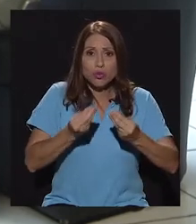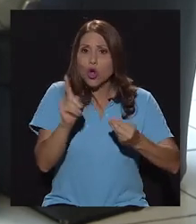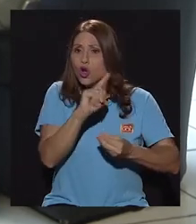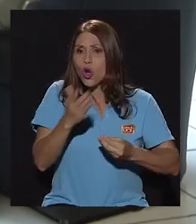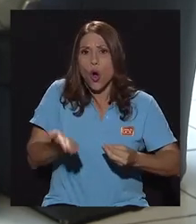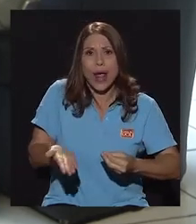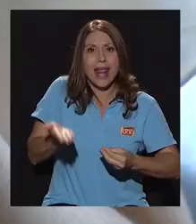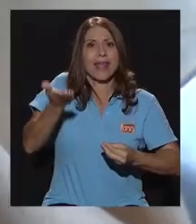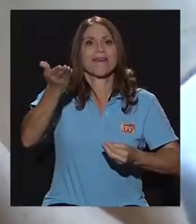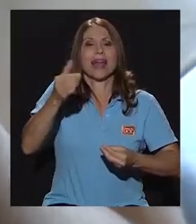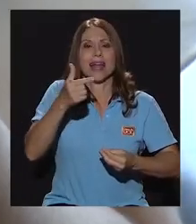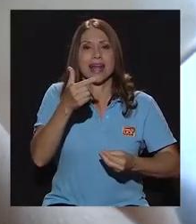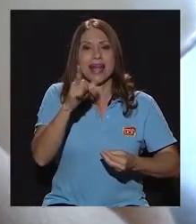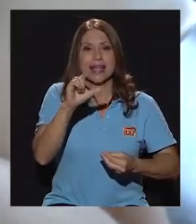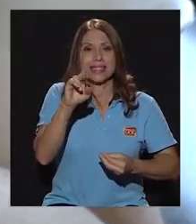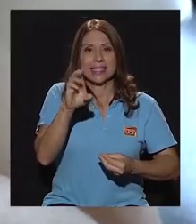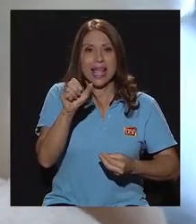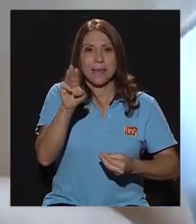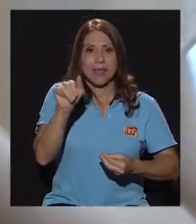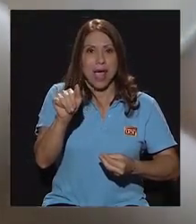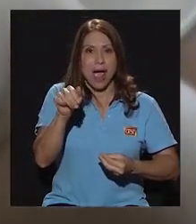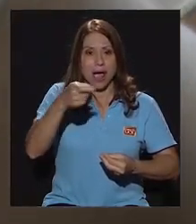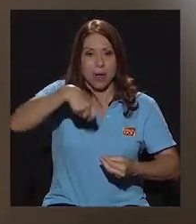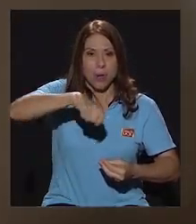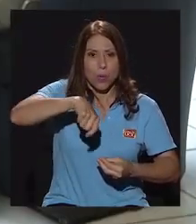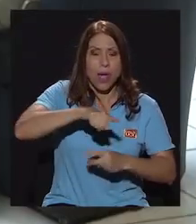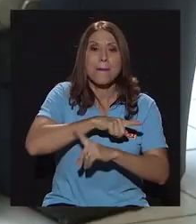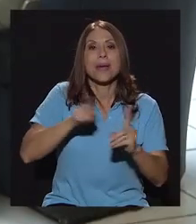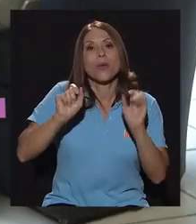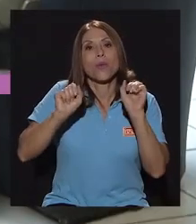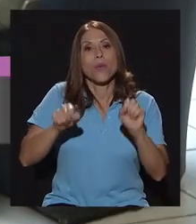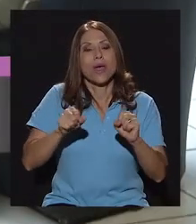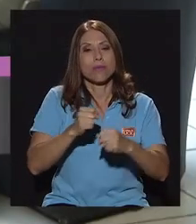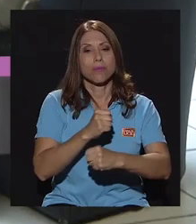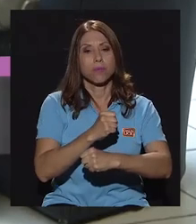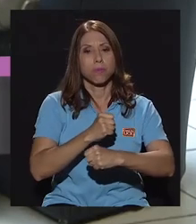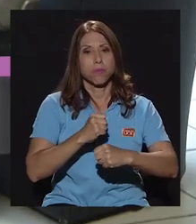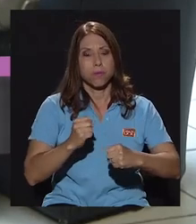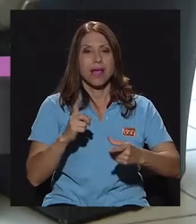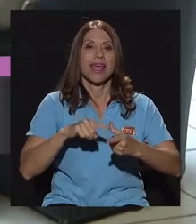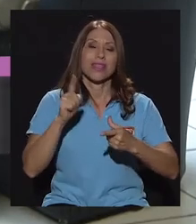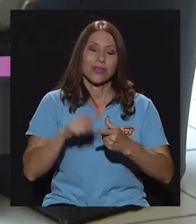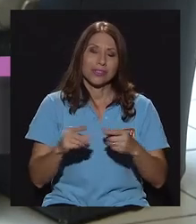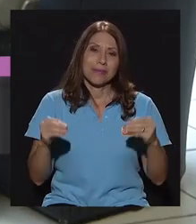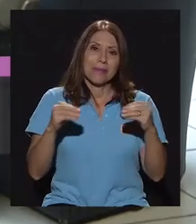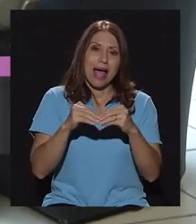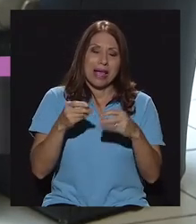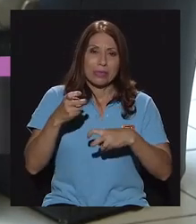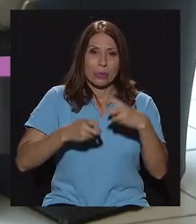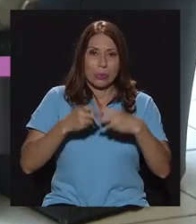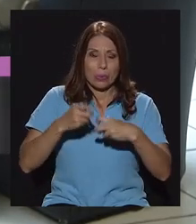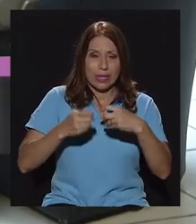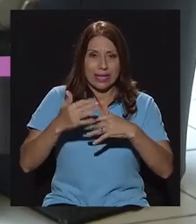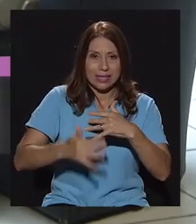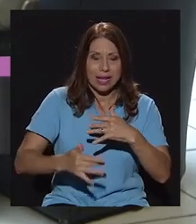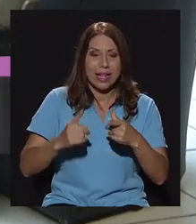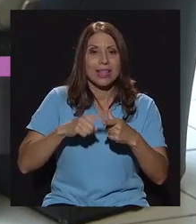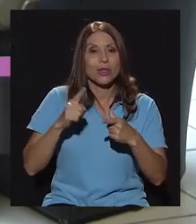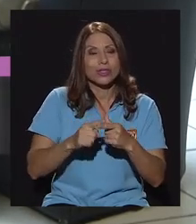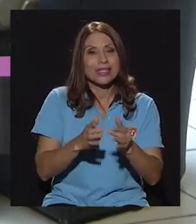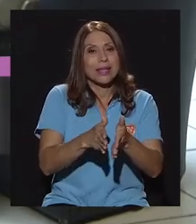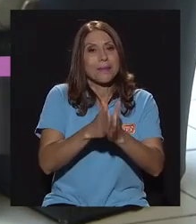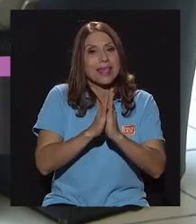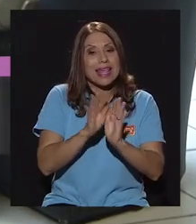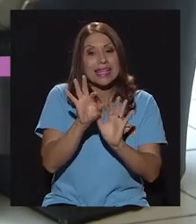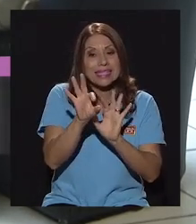no van a elevar la glicemia, pero sí pueden ayudar a aumentar de peso y aumentar los niveles de lípidos en sangre. Entonces, por eso es que se